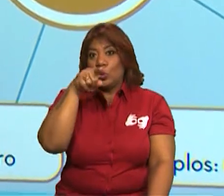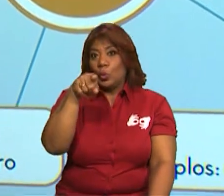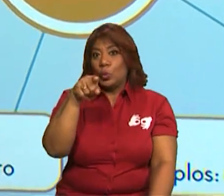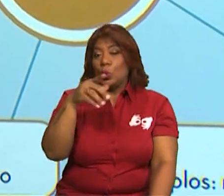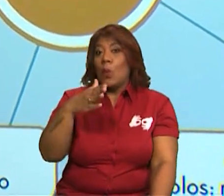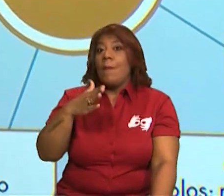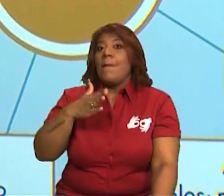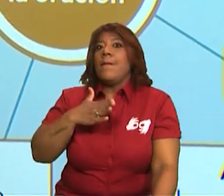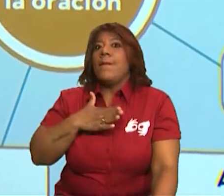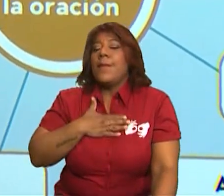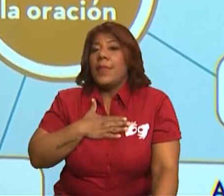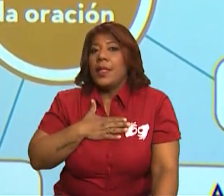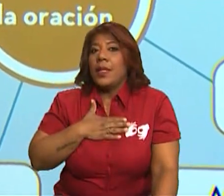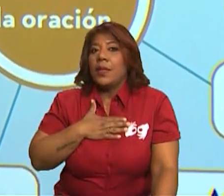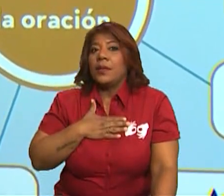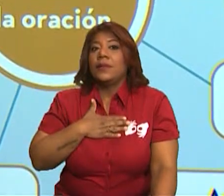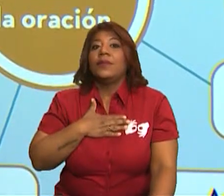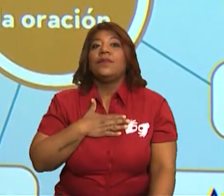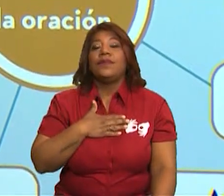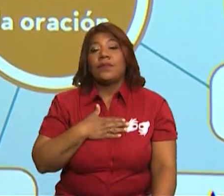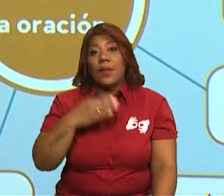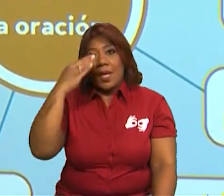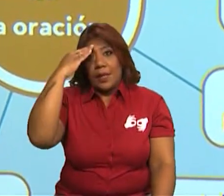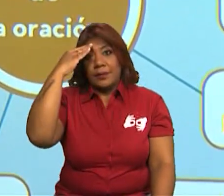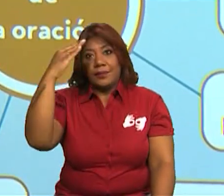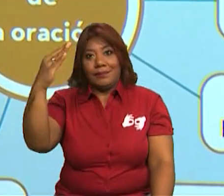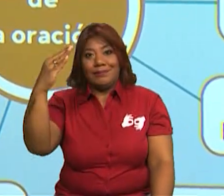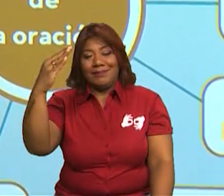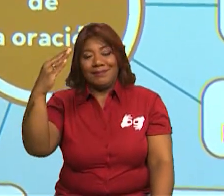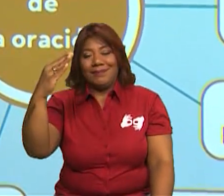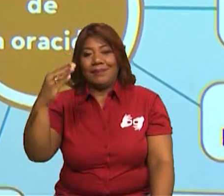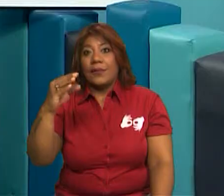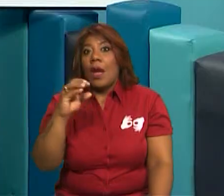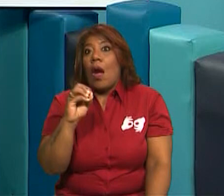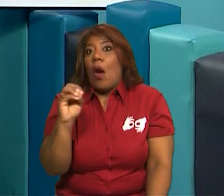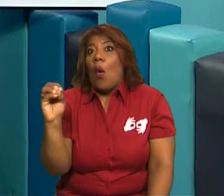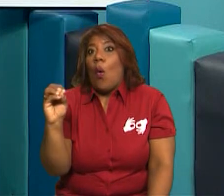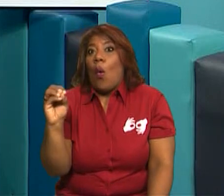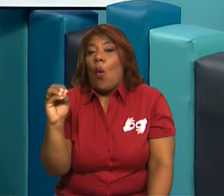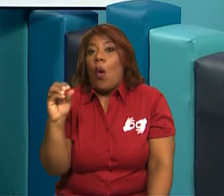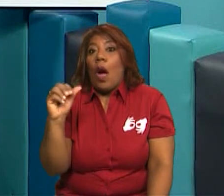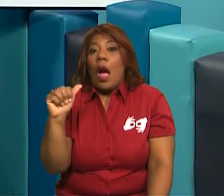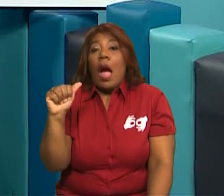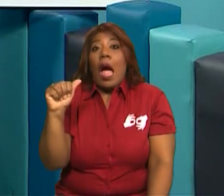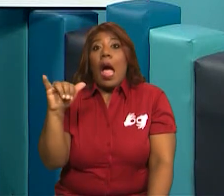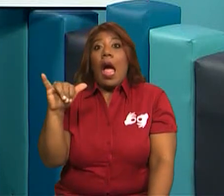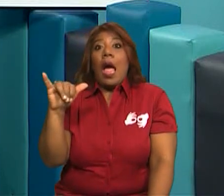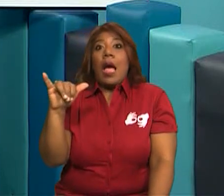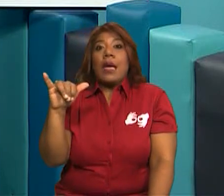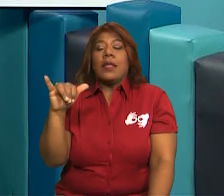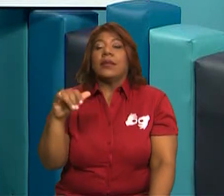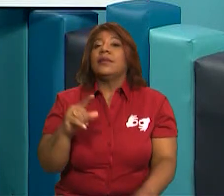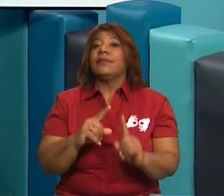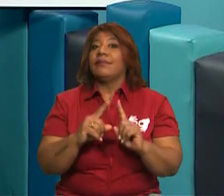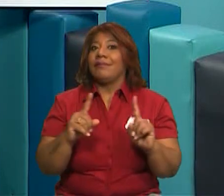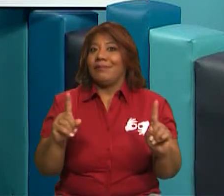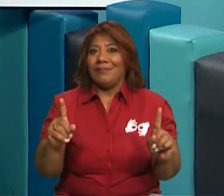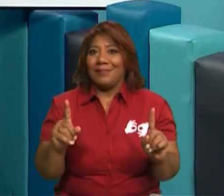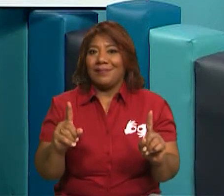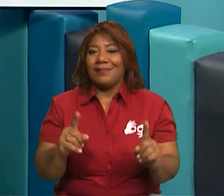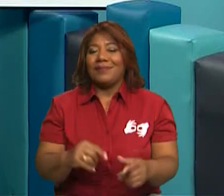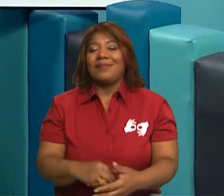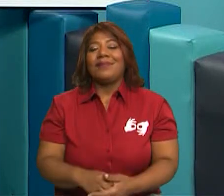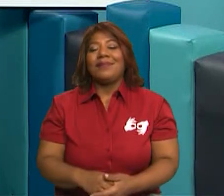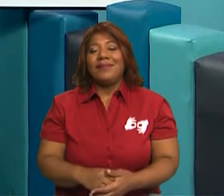mío. Interjecciones, hola, oh, ay. Son las interjecciones y estas son